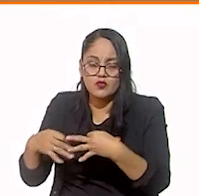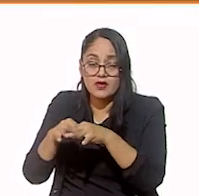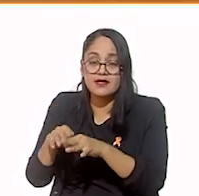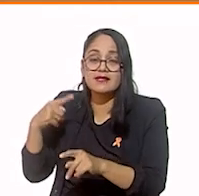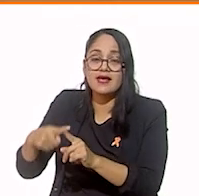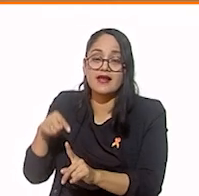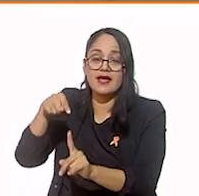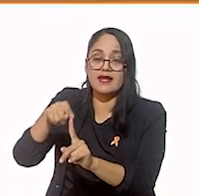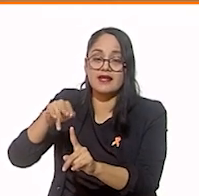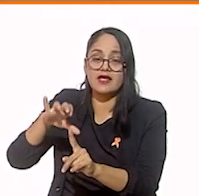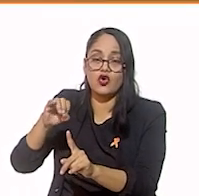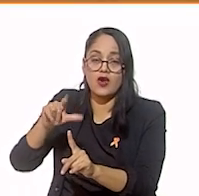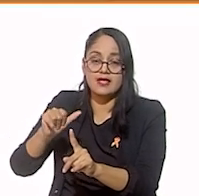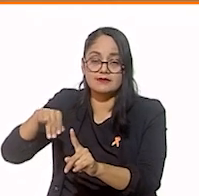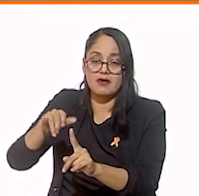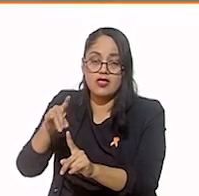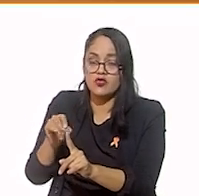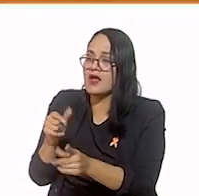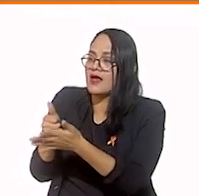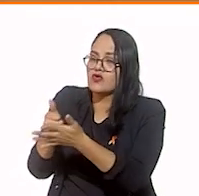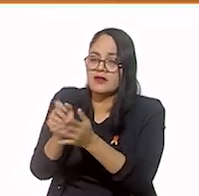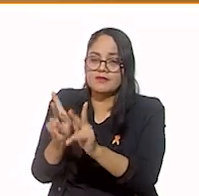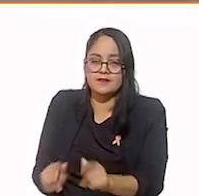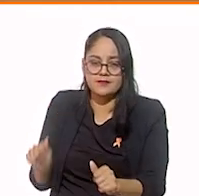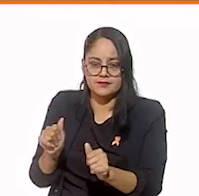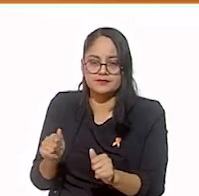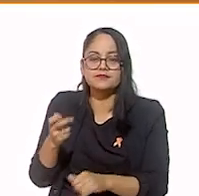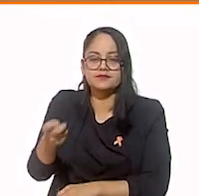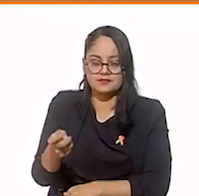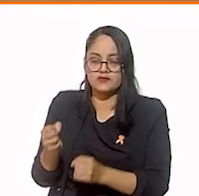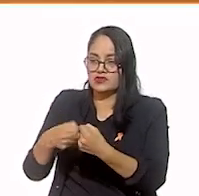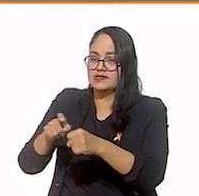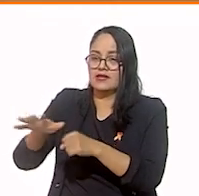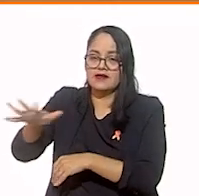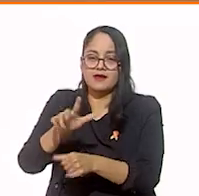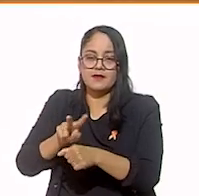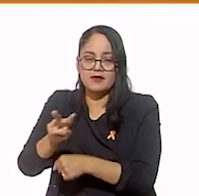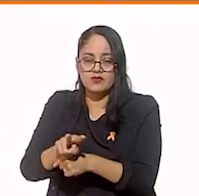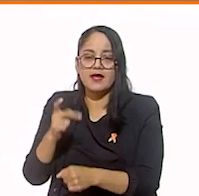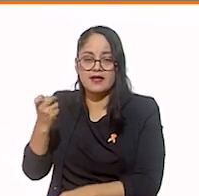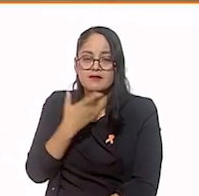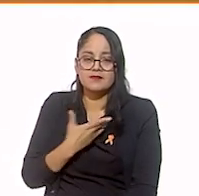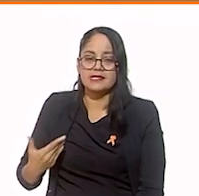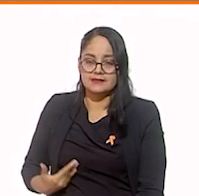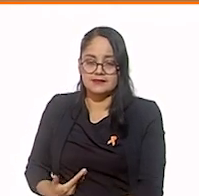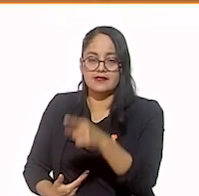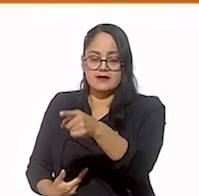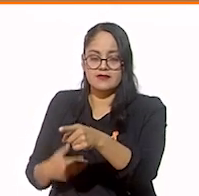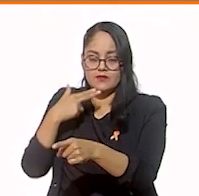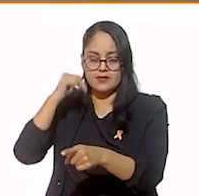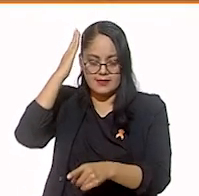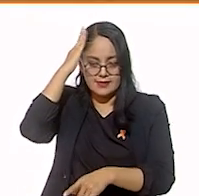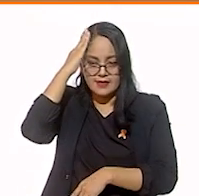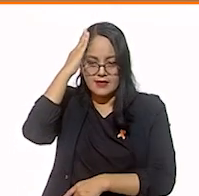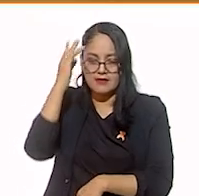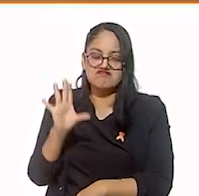Nicolás Maduro, constituir la paz. Y yo creo que hay un reconocimiento mayoritario de la sociedad venezolana de este presidente, este líder de este país,